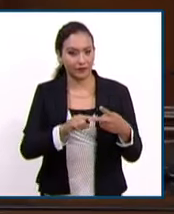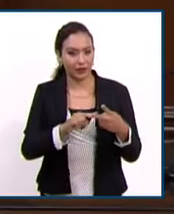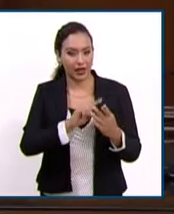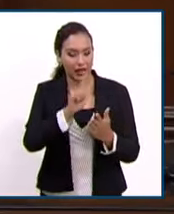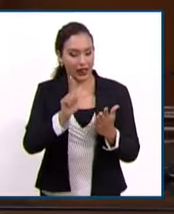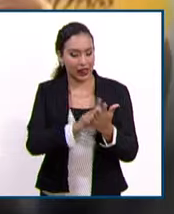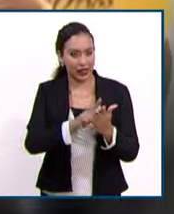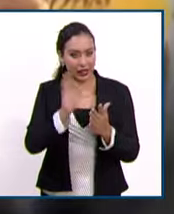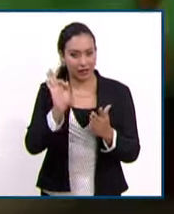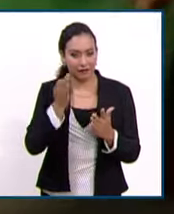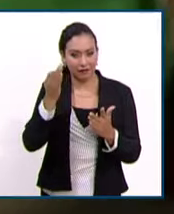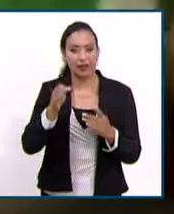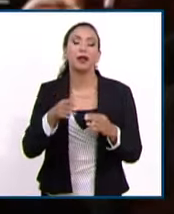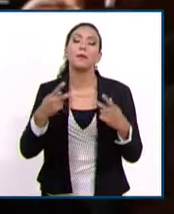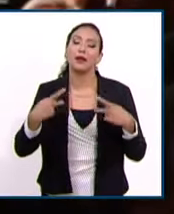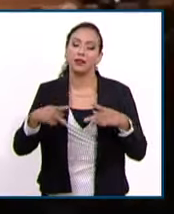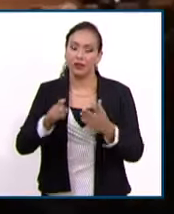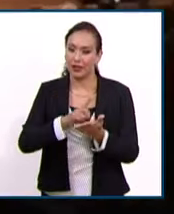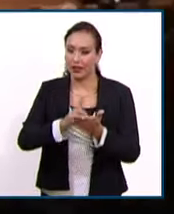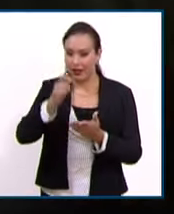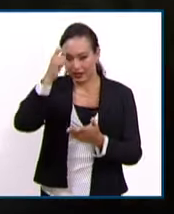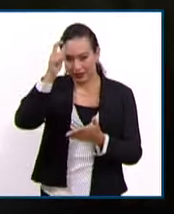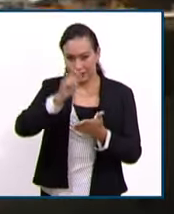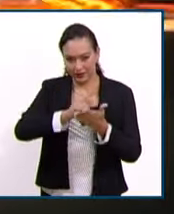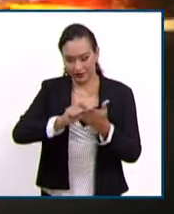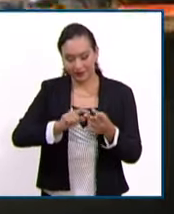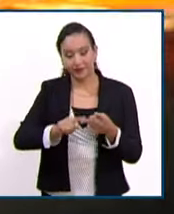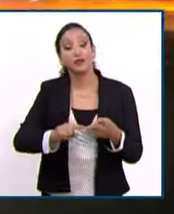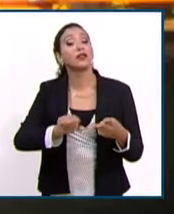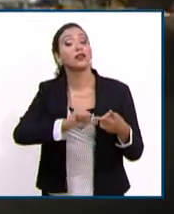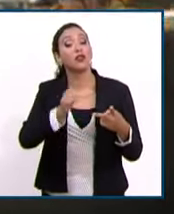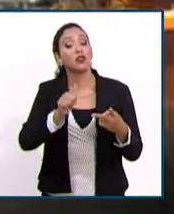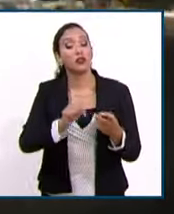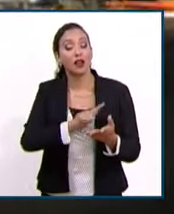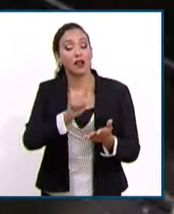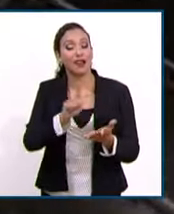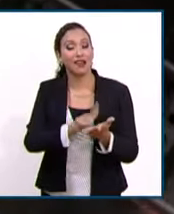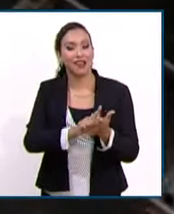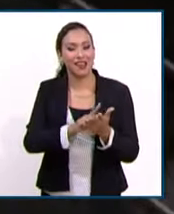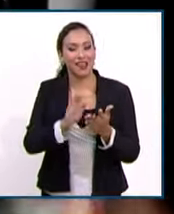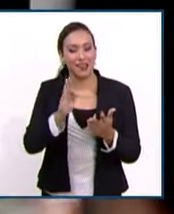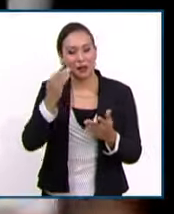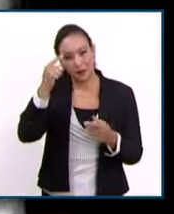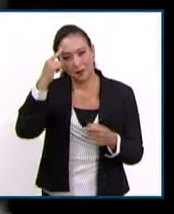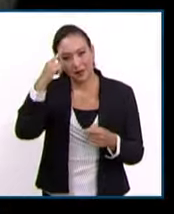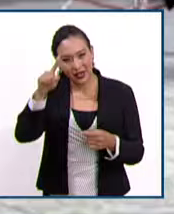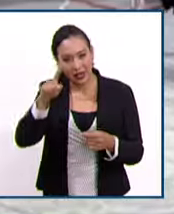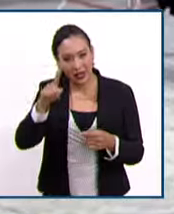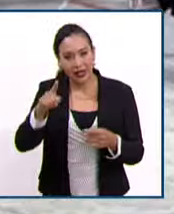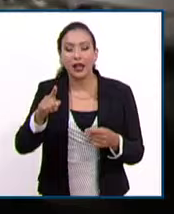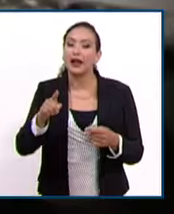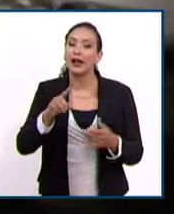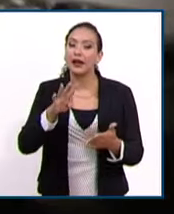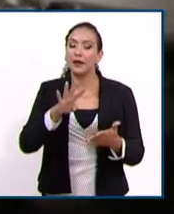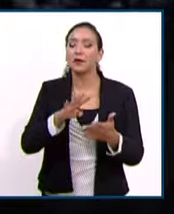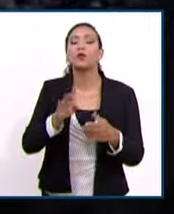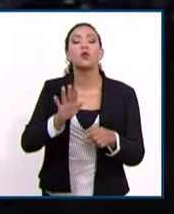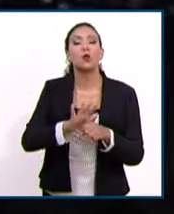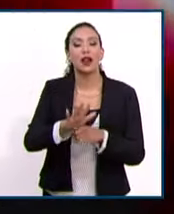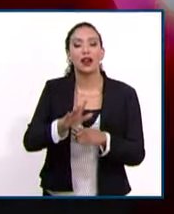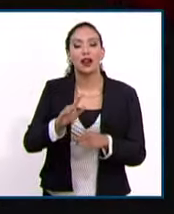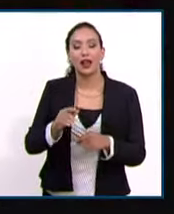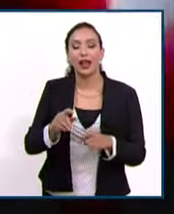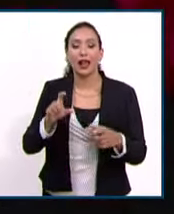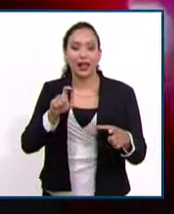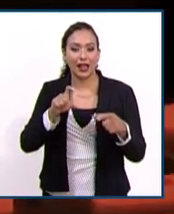Ley Federal del Derecho de Autor y del Código Penal Federal reformadas con motivo de la implementación del T-MEC en el tema públicamente conocido como